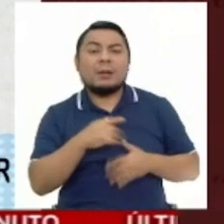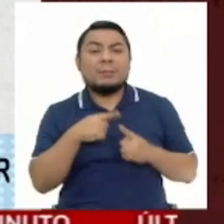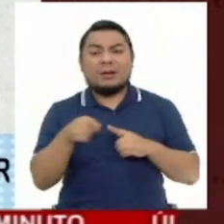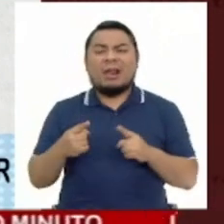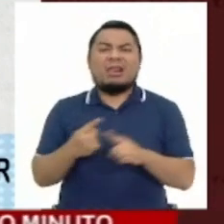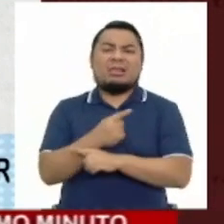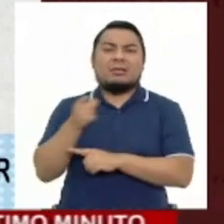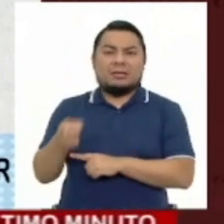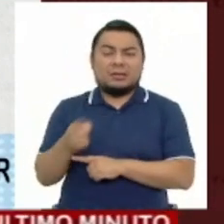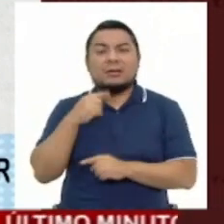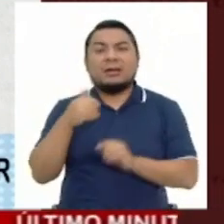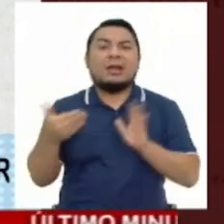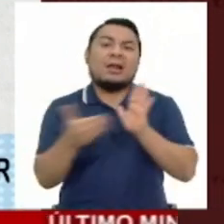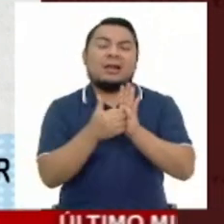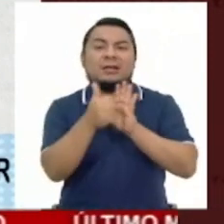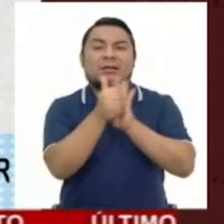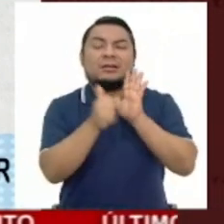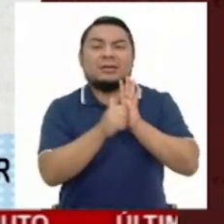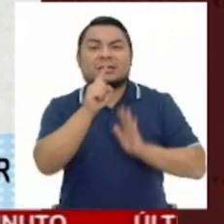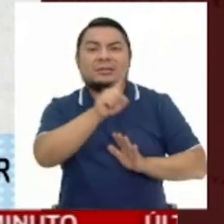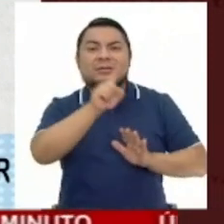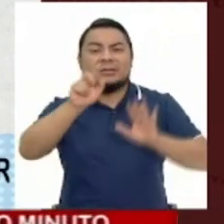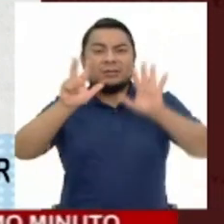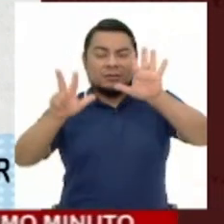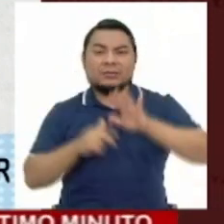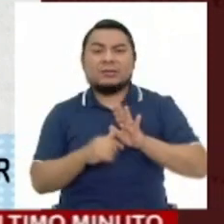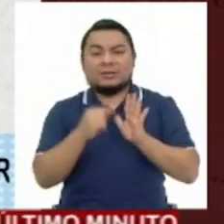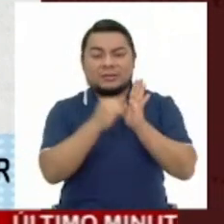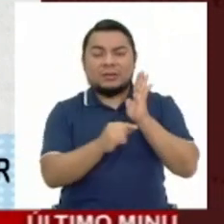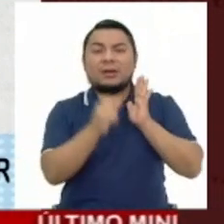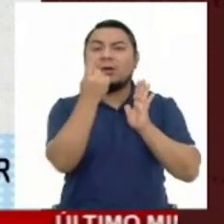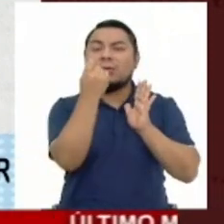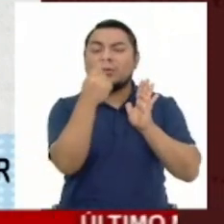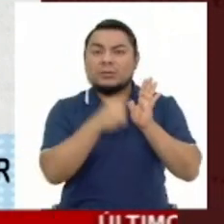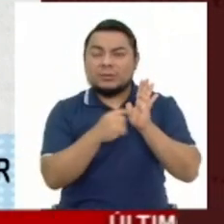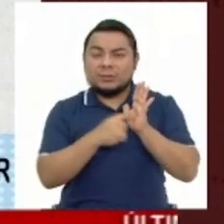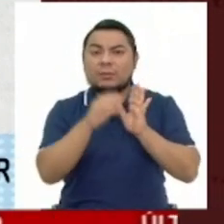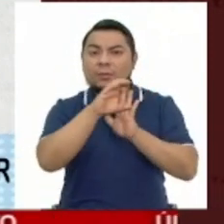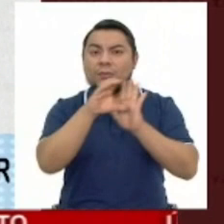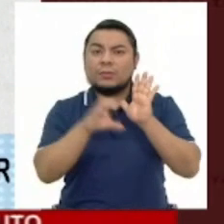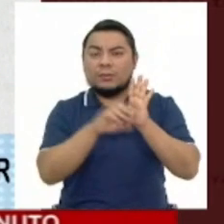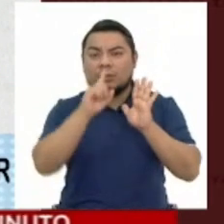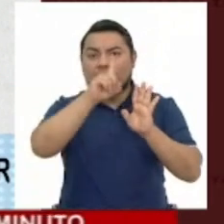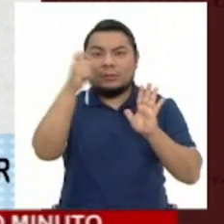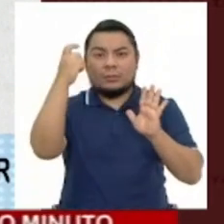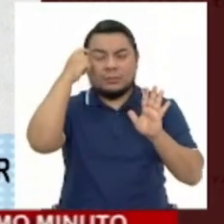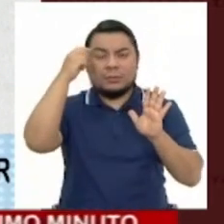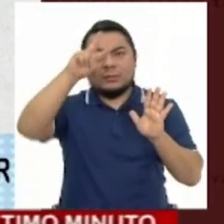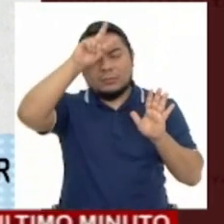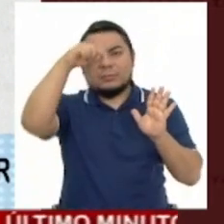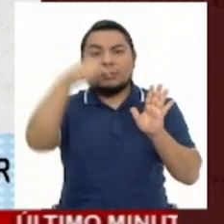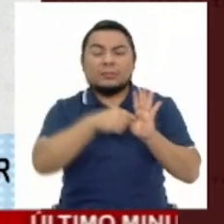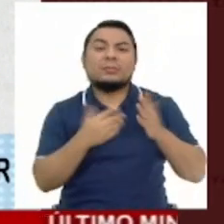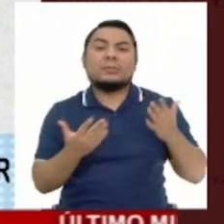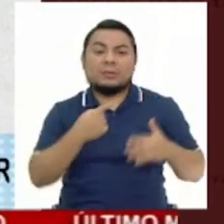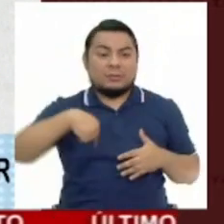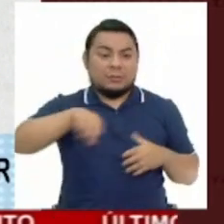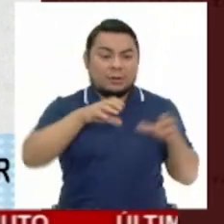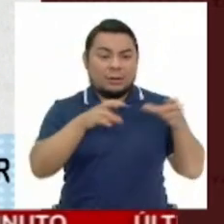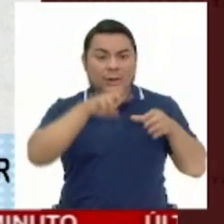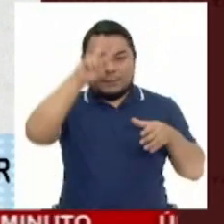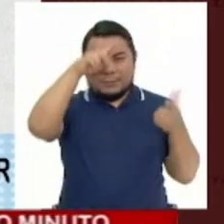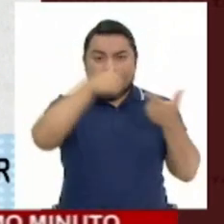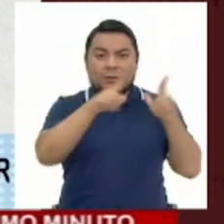lo dispuesto en el artículo 118, inciso 11 de la Constitución Política del Perú, nuestra